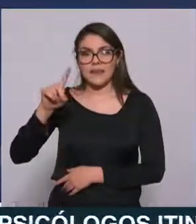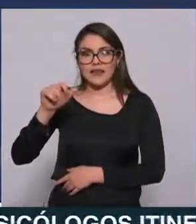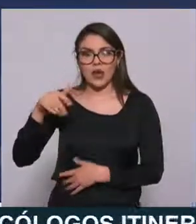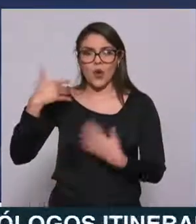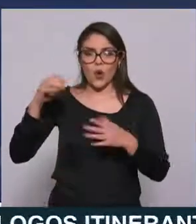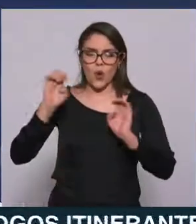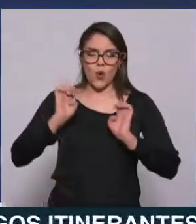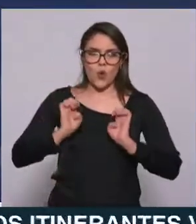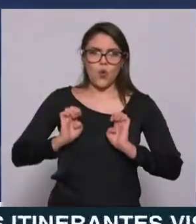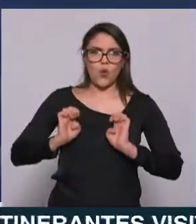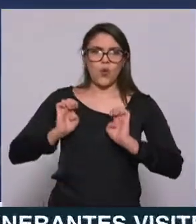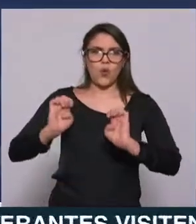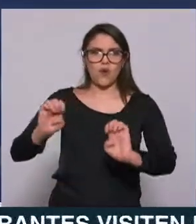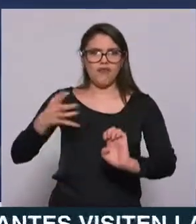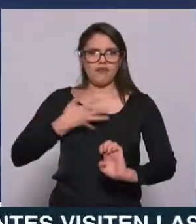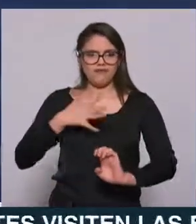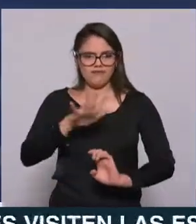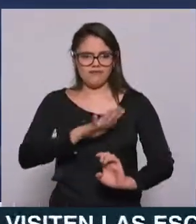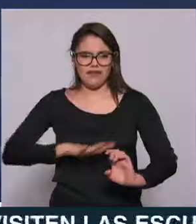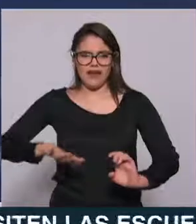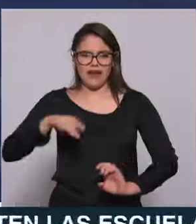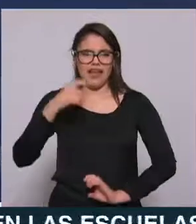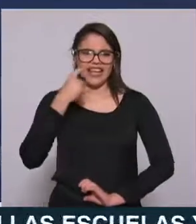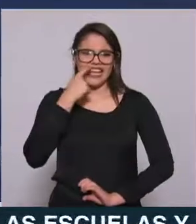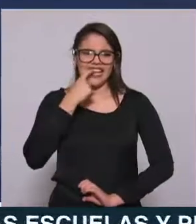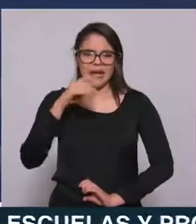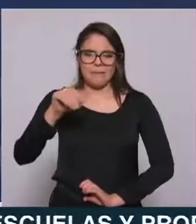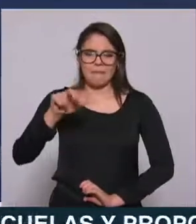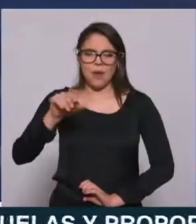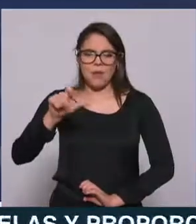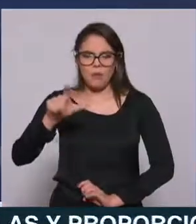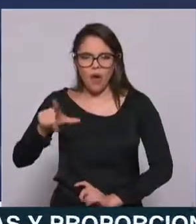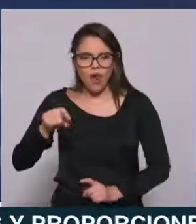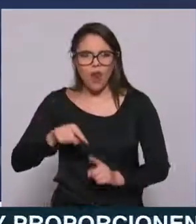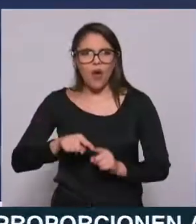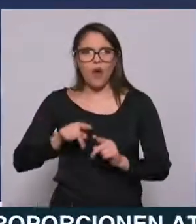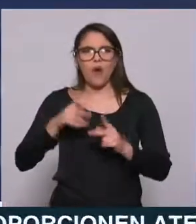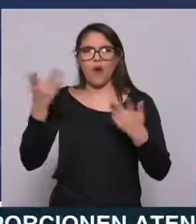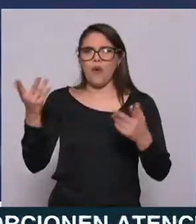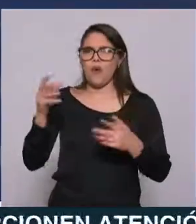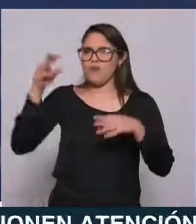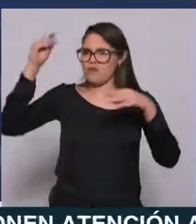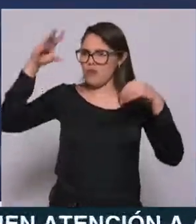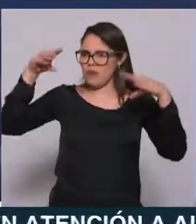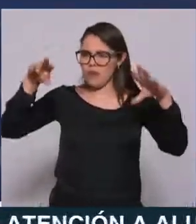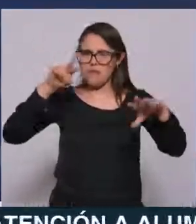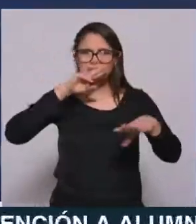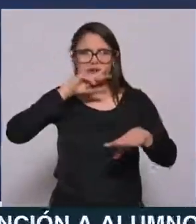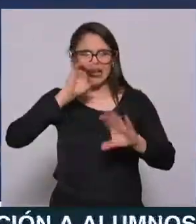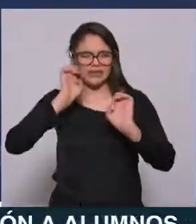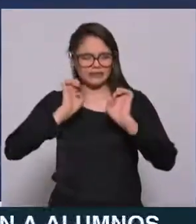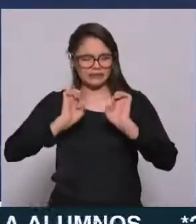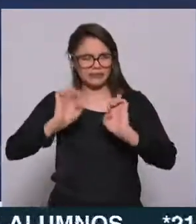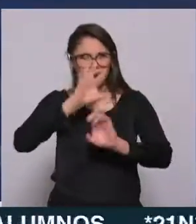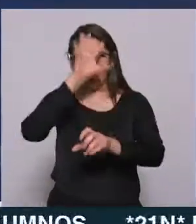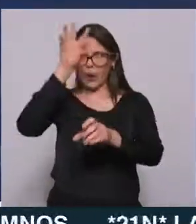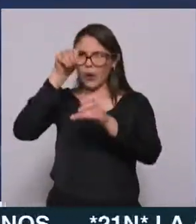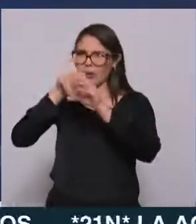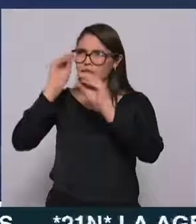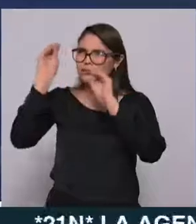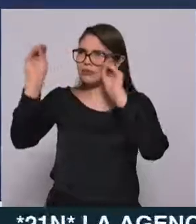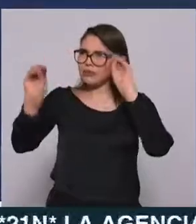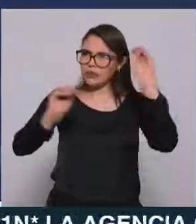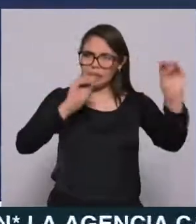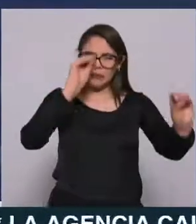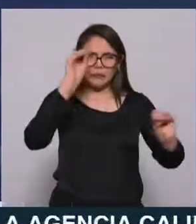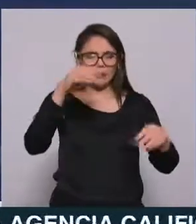primera. Me decías que mármol. Tienen mármol, ¿no? Tiene mármol, tiene fuentes secas, tiene las mejores luminarias que hay, tiene un mantenimiento tremendo, es